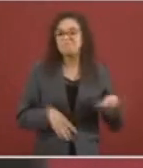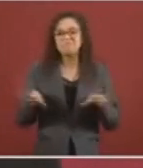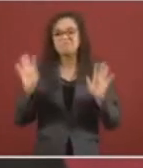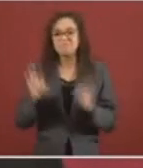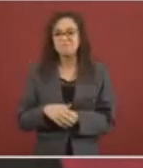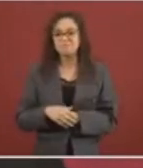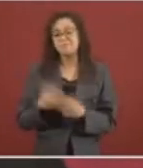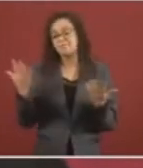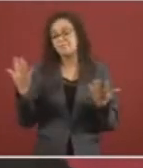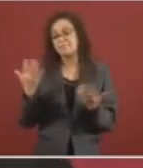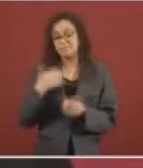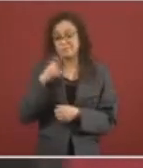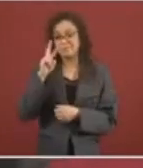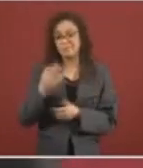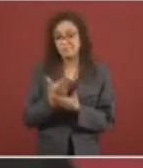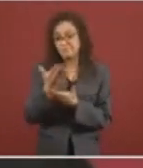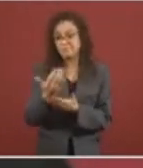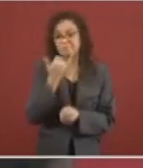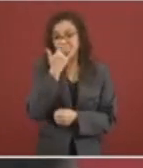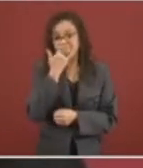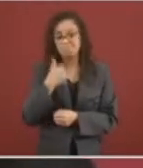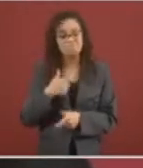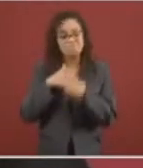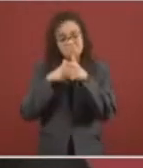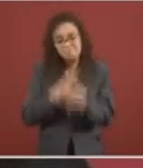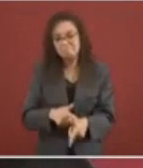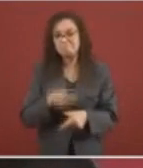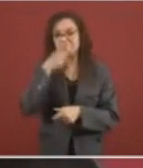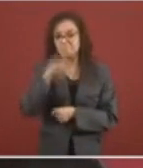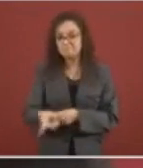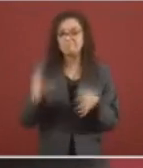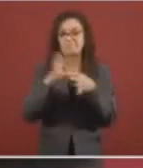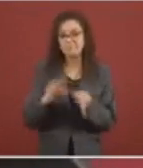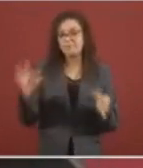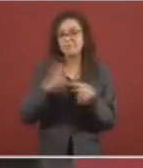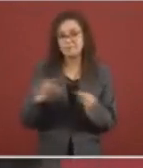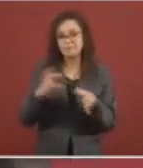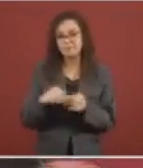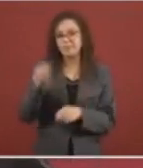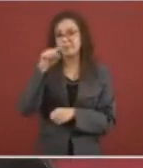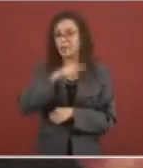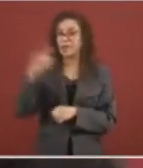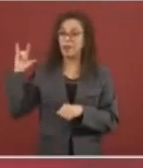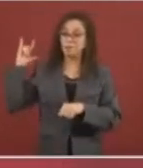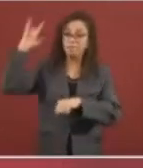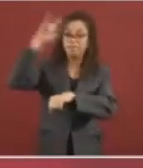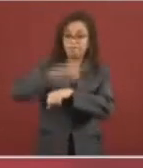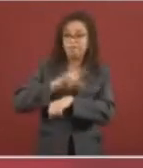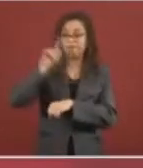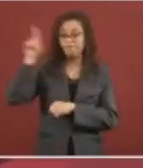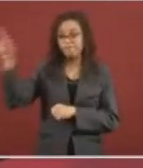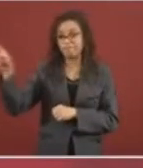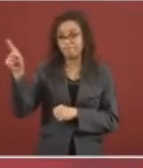ofrezco disculpa. Voy a seguirlo diciendo. El aeropuerto de Texcoco,